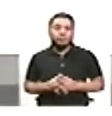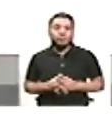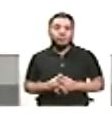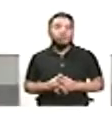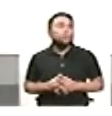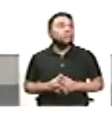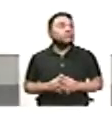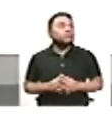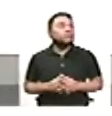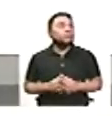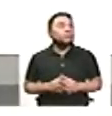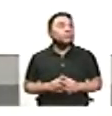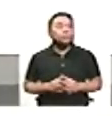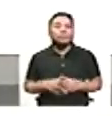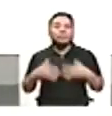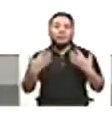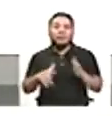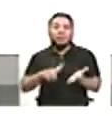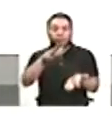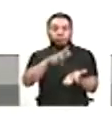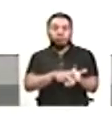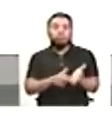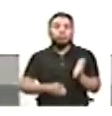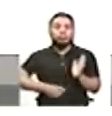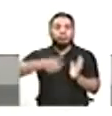Por resolución suprema,